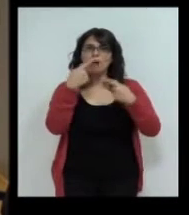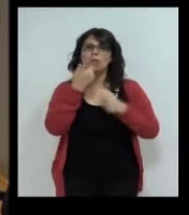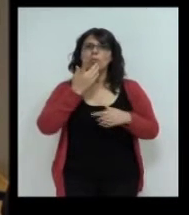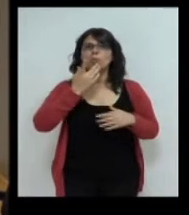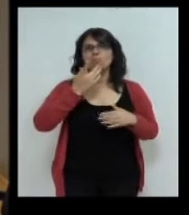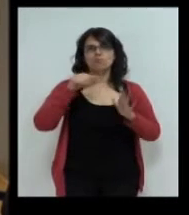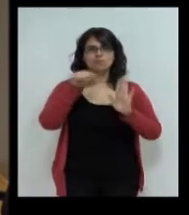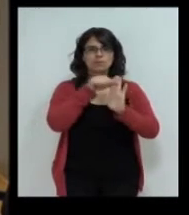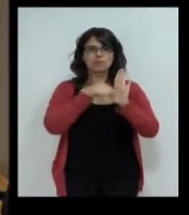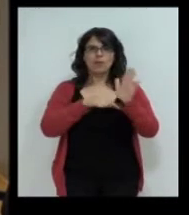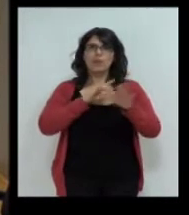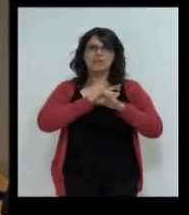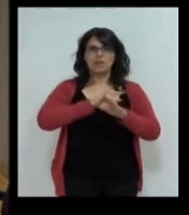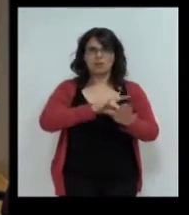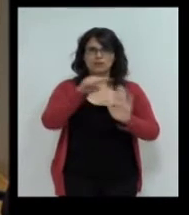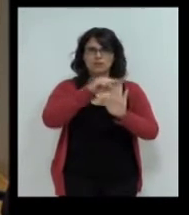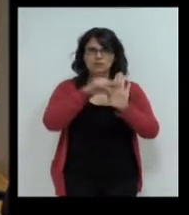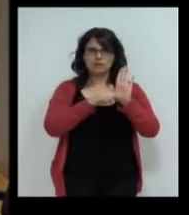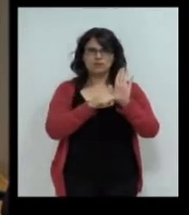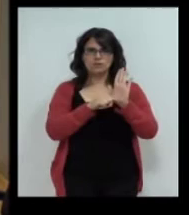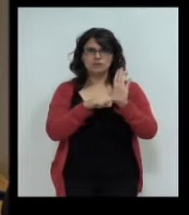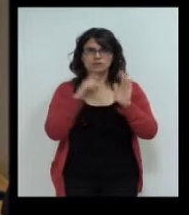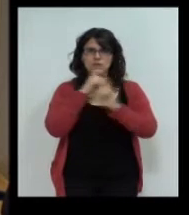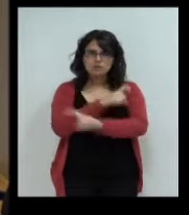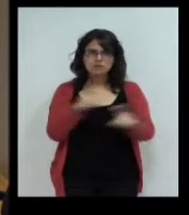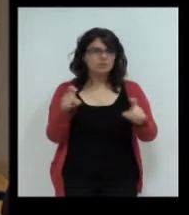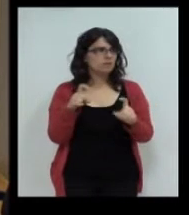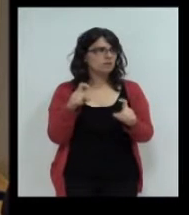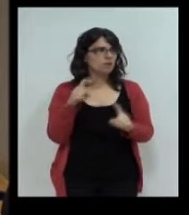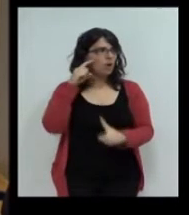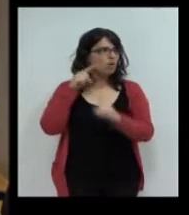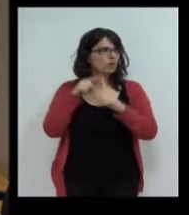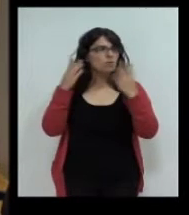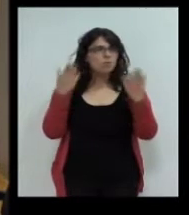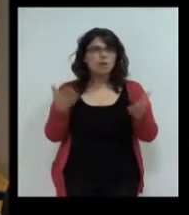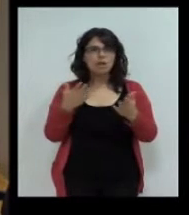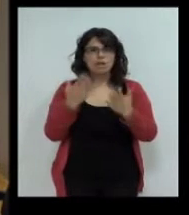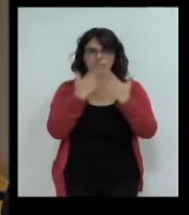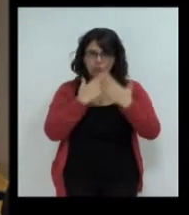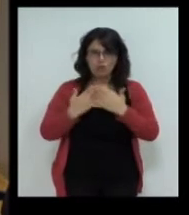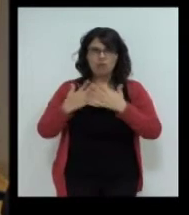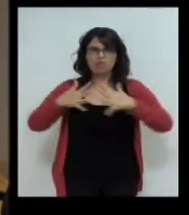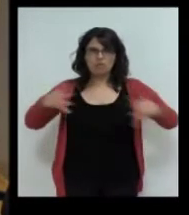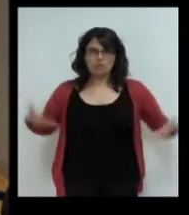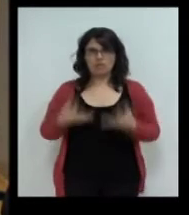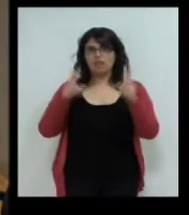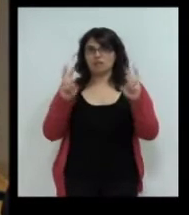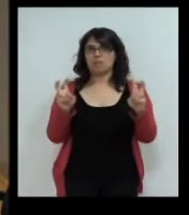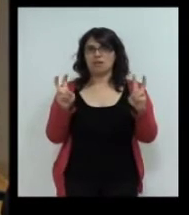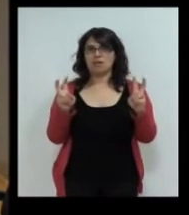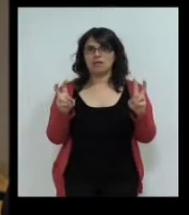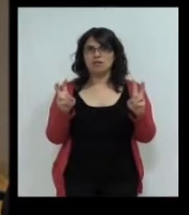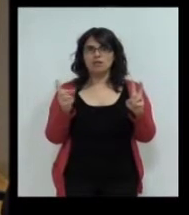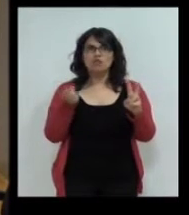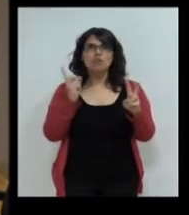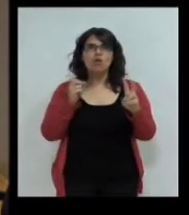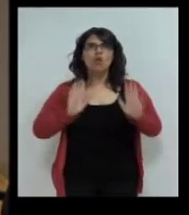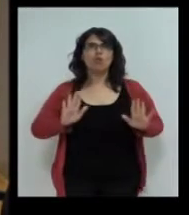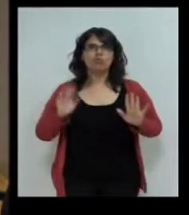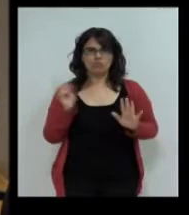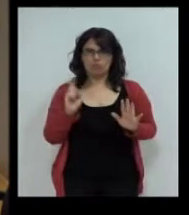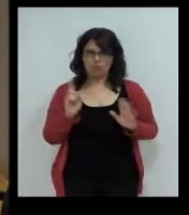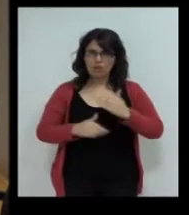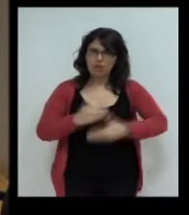o una serie de comunicaciones para estudiar y fomentar este tema. O sea, ¿Y hay pasos ahí? Que no se quedase Está solo en el Parlamento